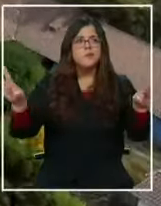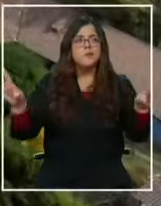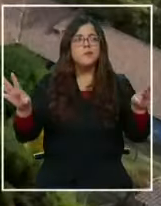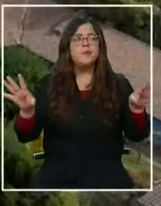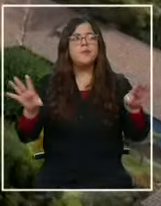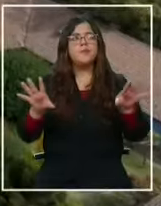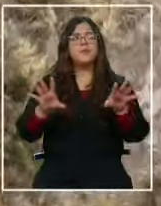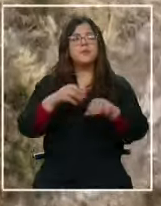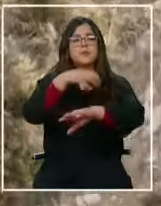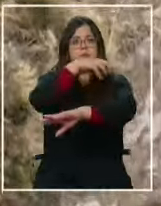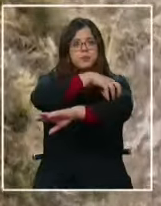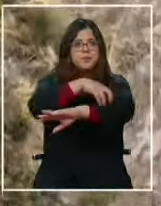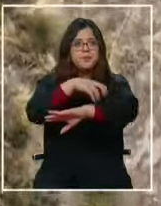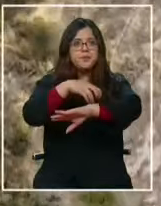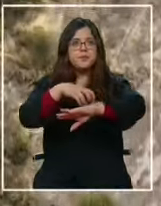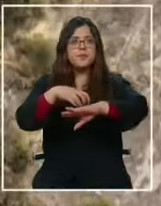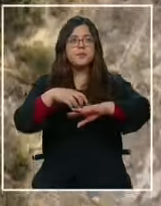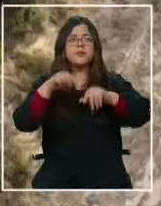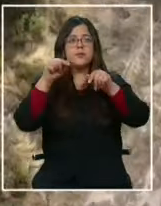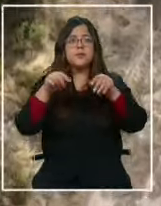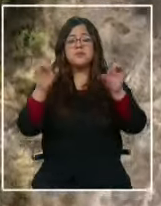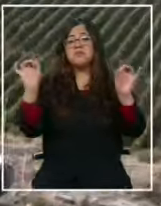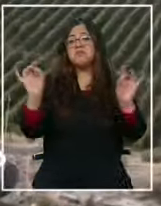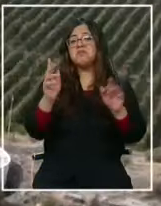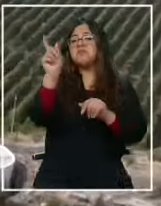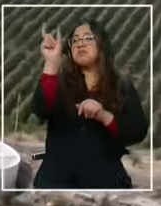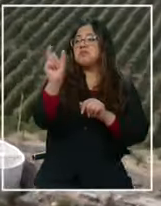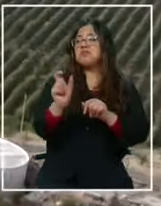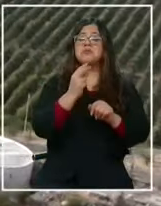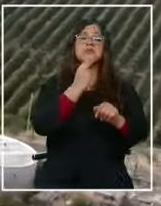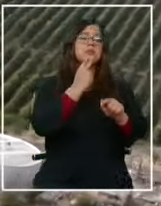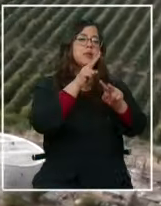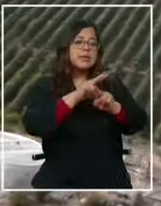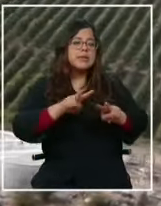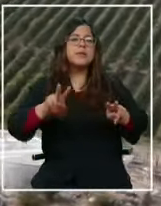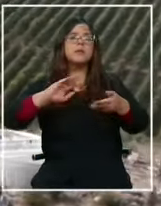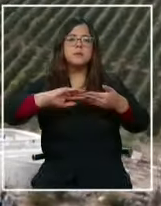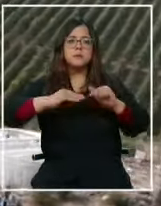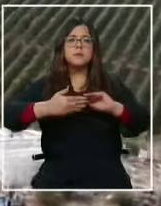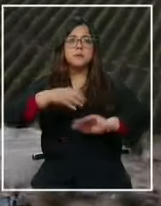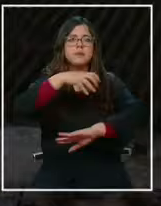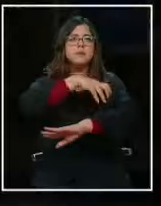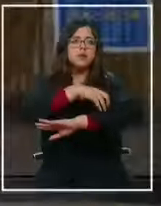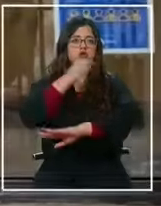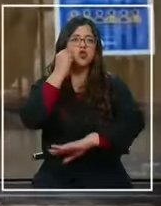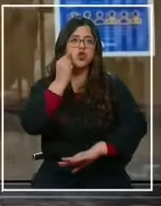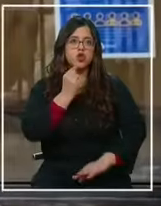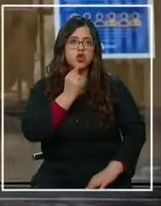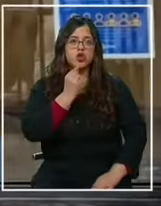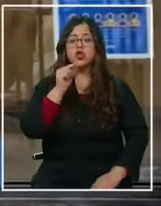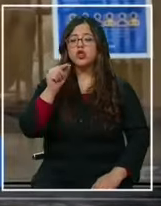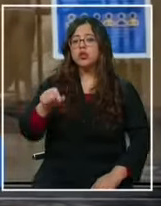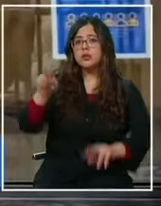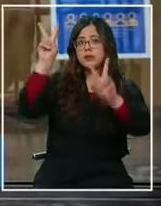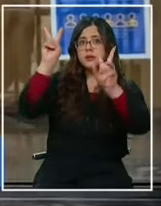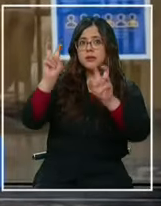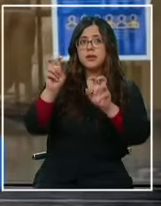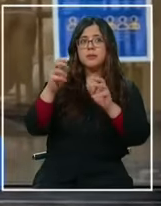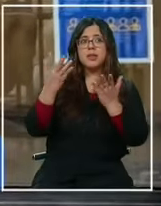región metropolitana, infiltrándose como un vecino más en una tranquila comunidad de la región de O'Higgins. El mismo sello de